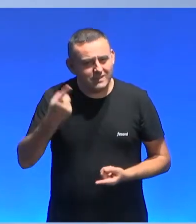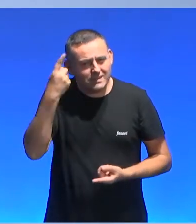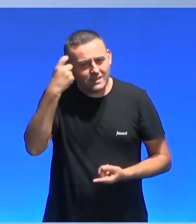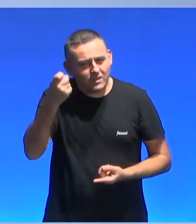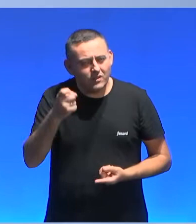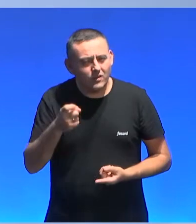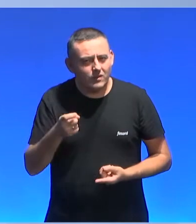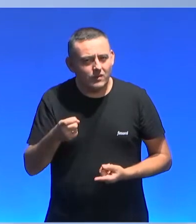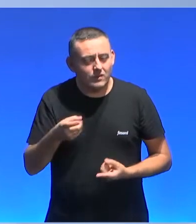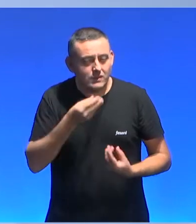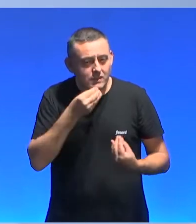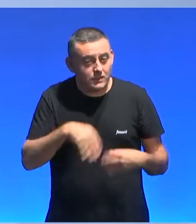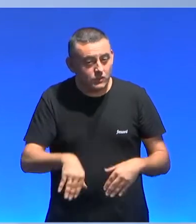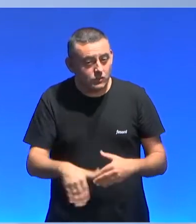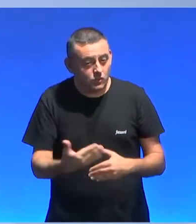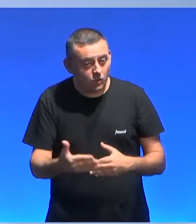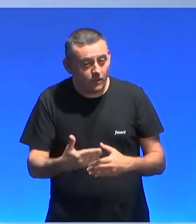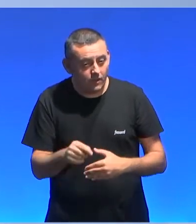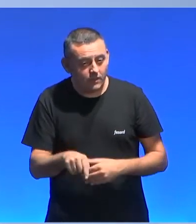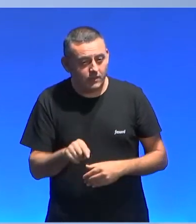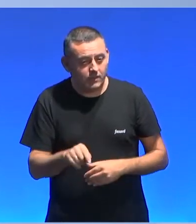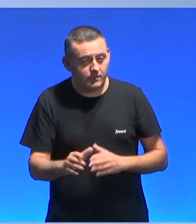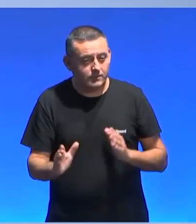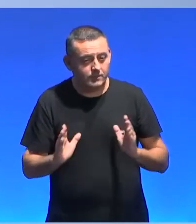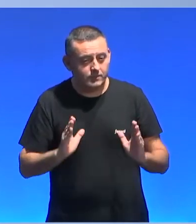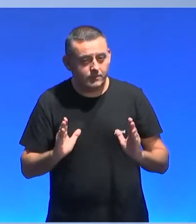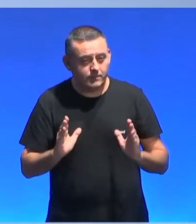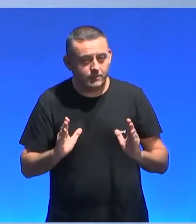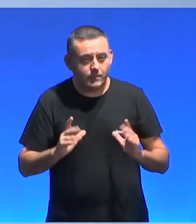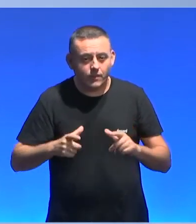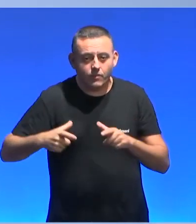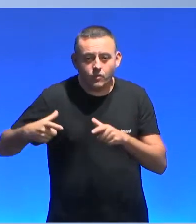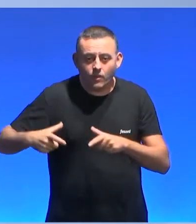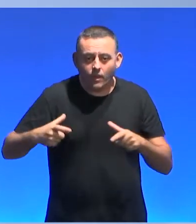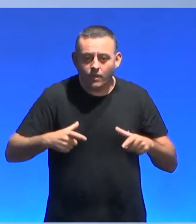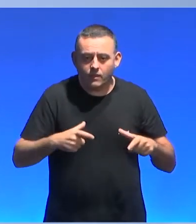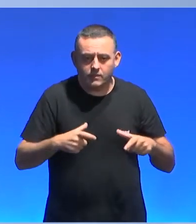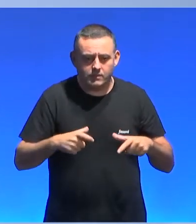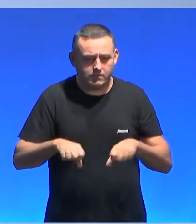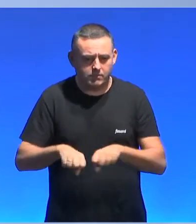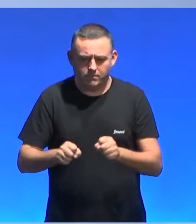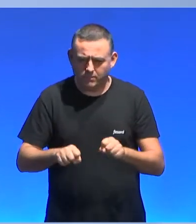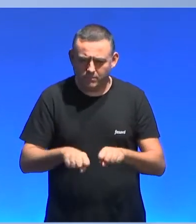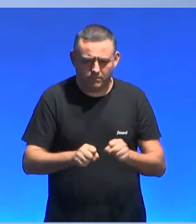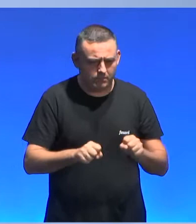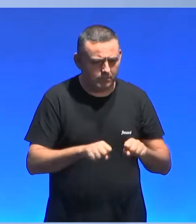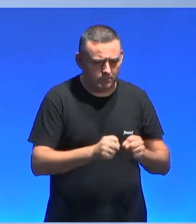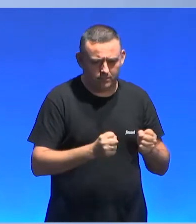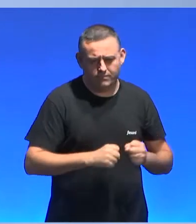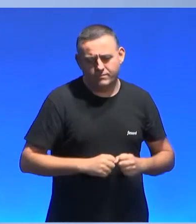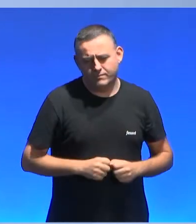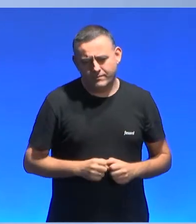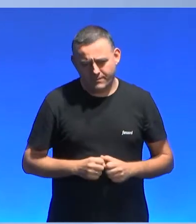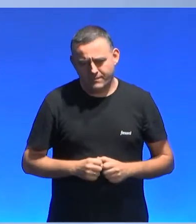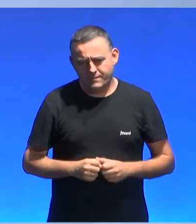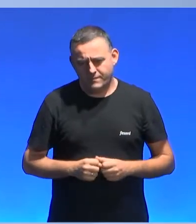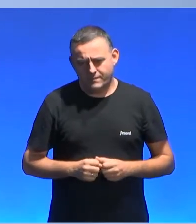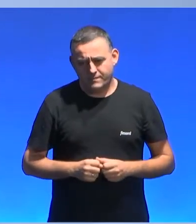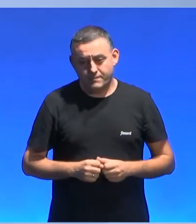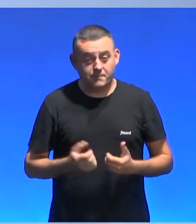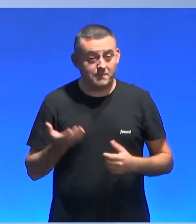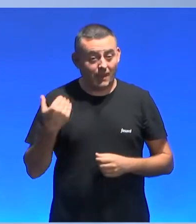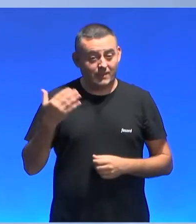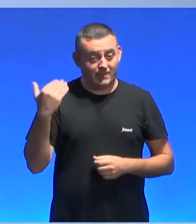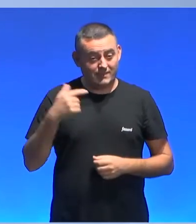historia moderna, las ciudades salieron destruidas. Antes la guerra se